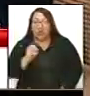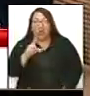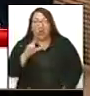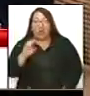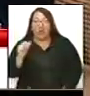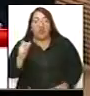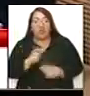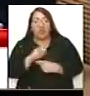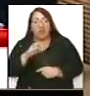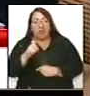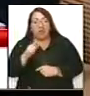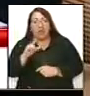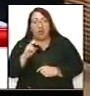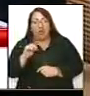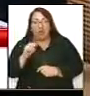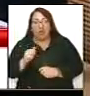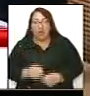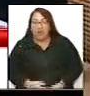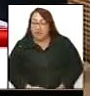Paloma Noceda y